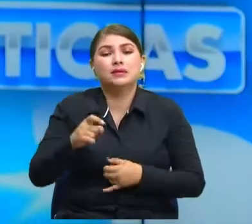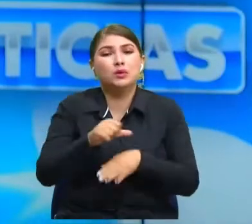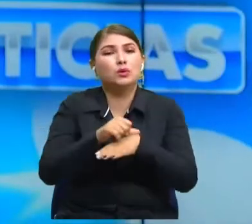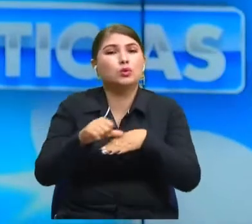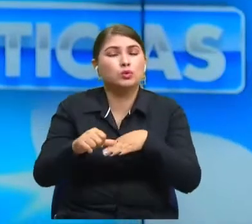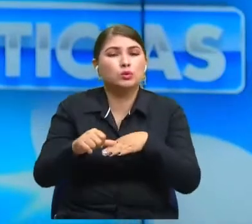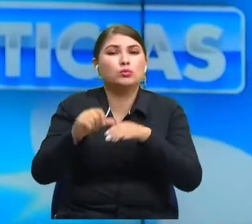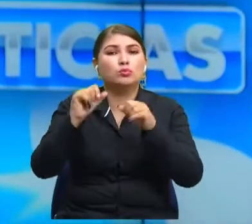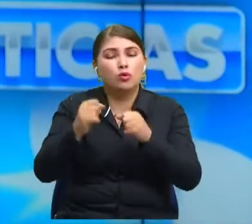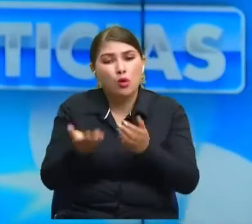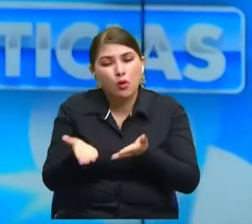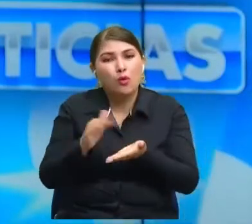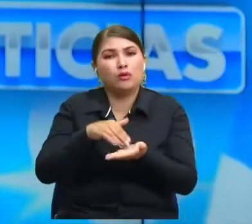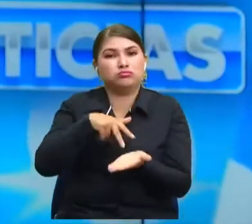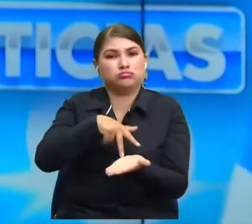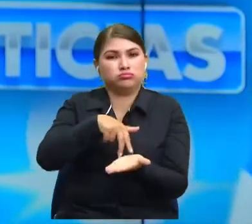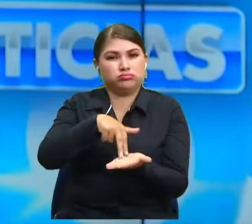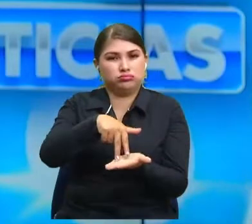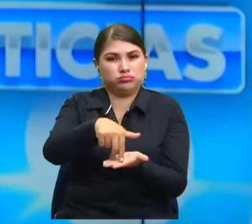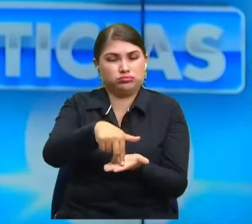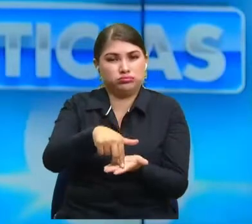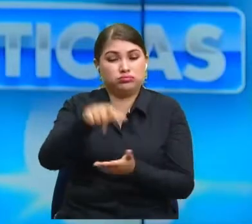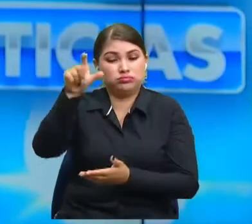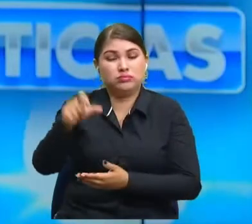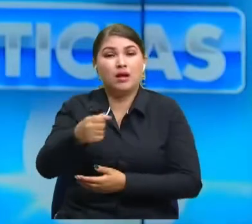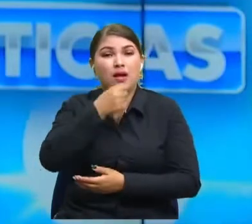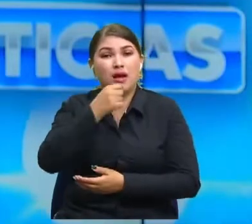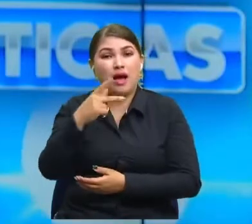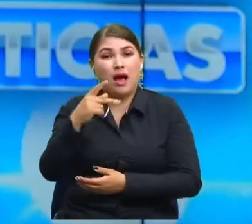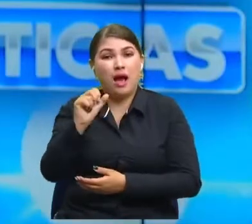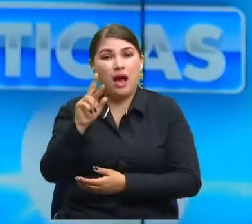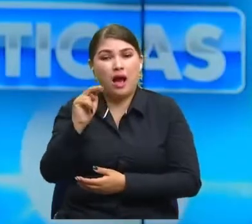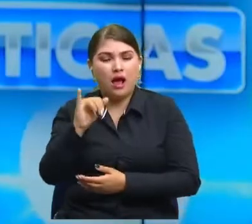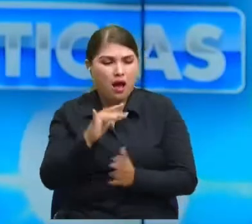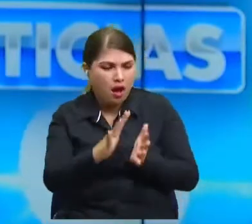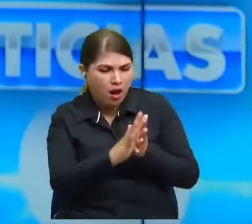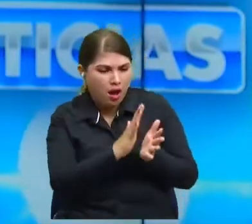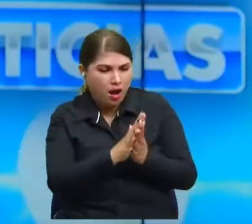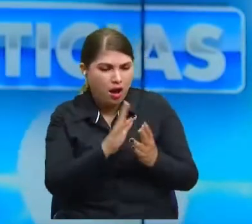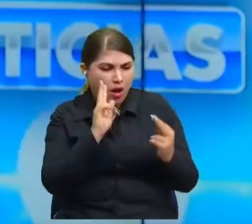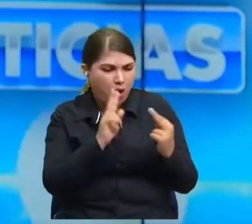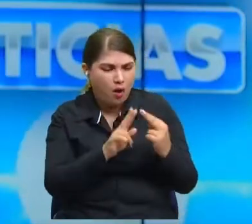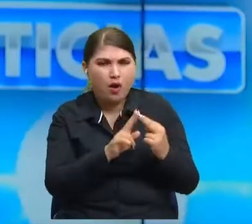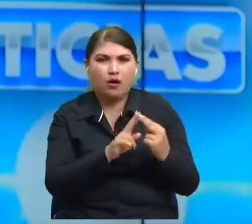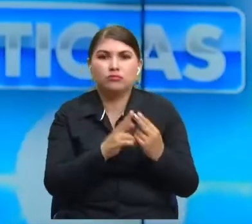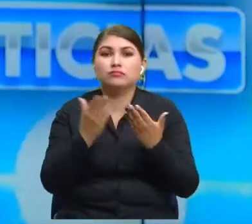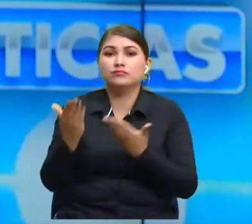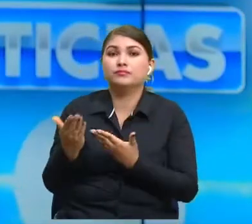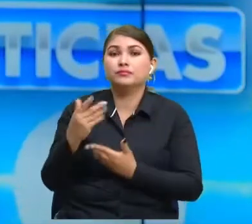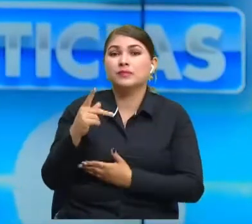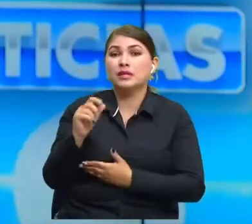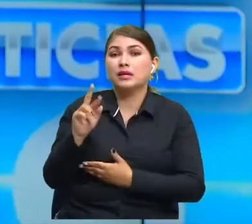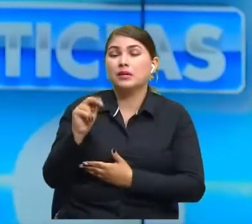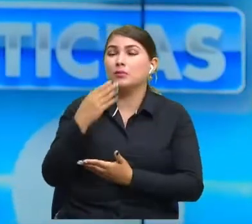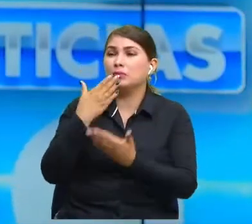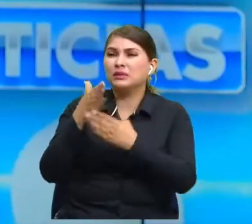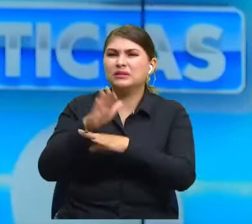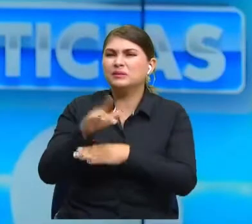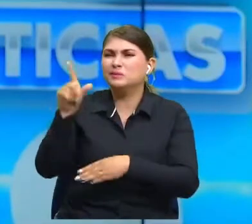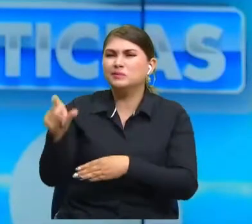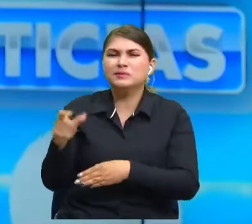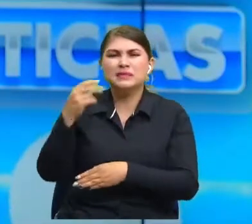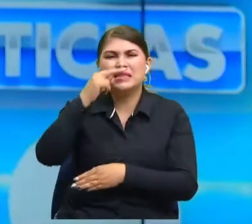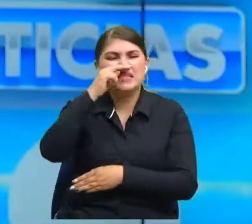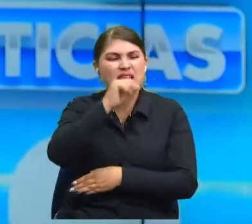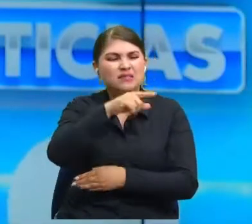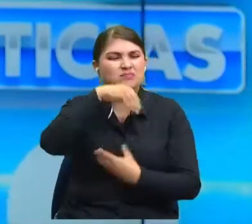cirugía para poder volver a caminar. La periodista Karina Chacón conoció el caso de cerca. Karina, buenas tardes. ¿Qué enfermedad padece